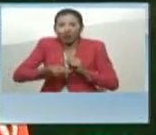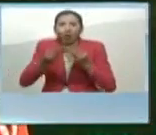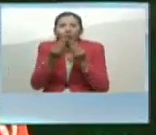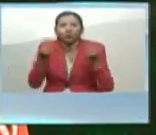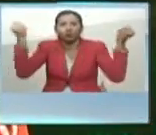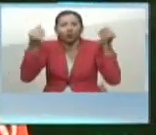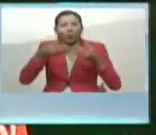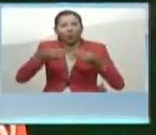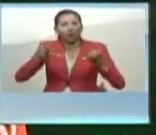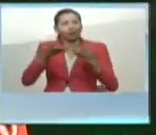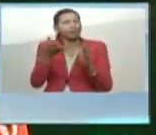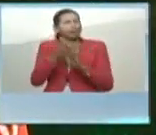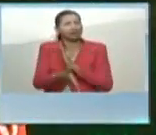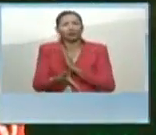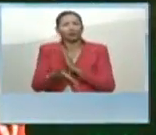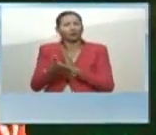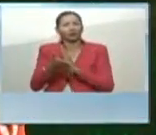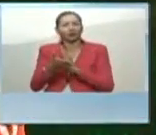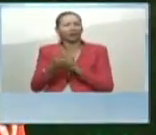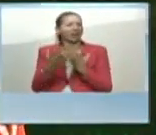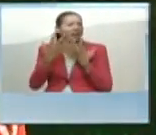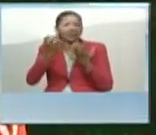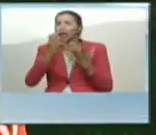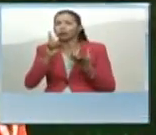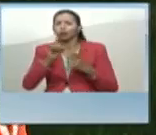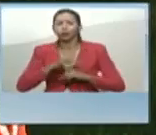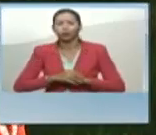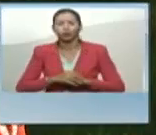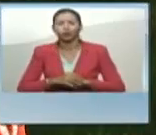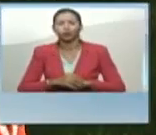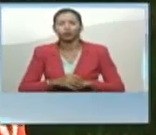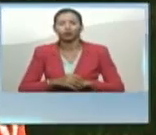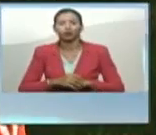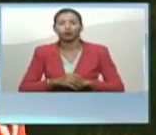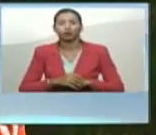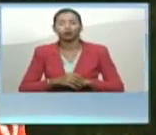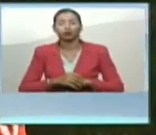¿Cómo se puede interpretar eso? Y es un sector intermedio productivo.